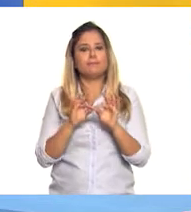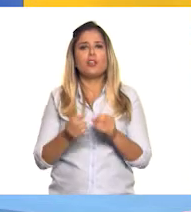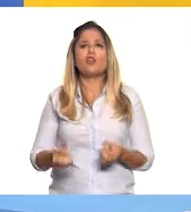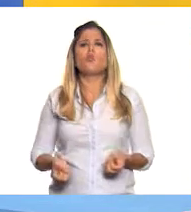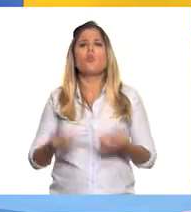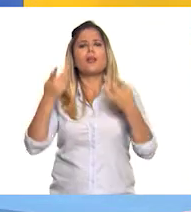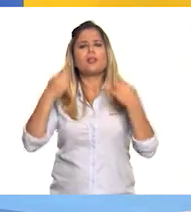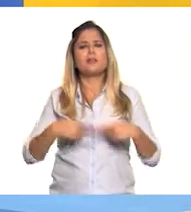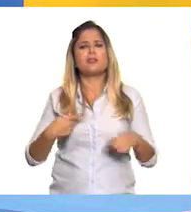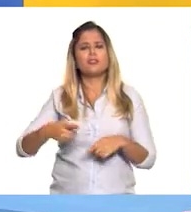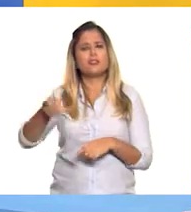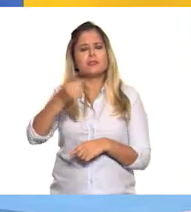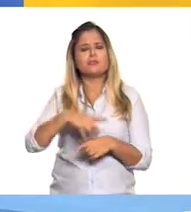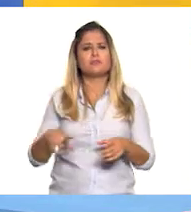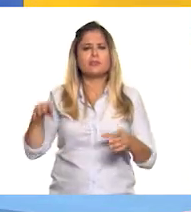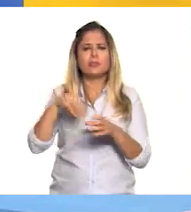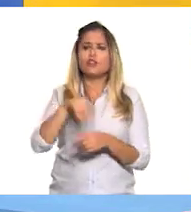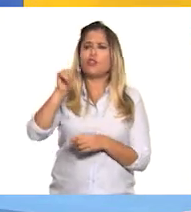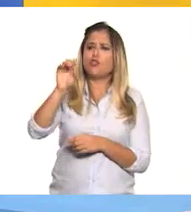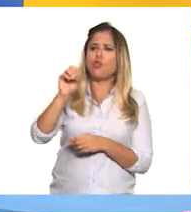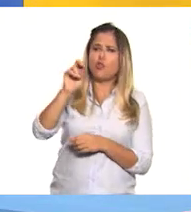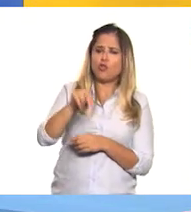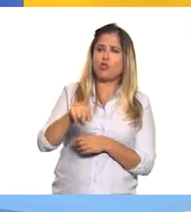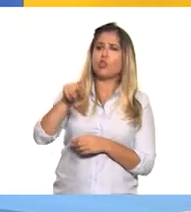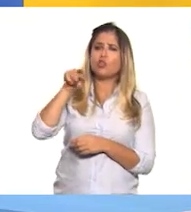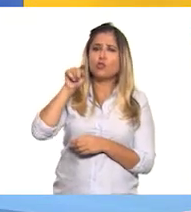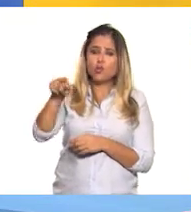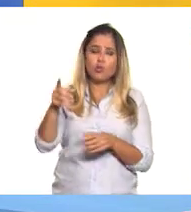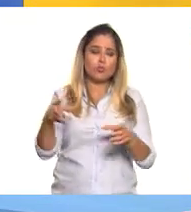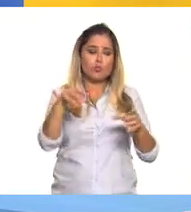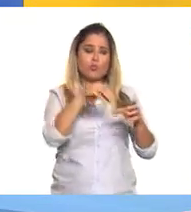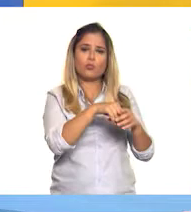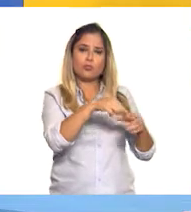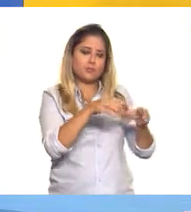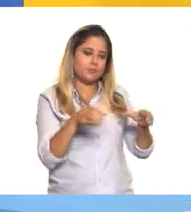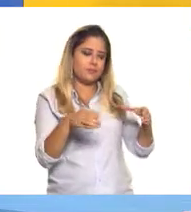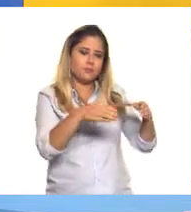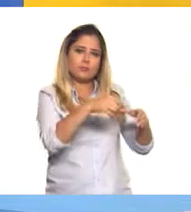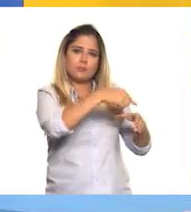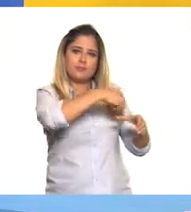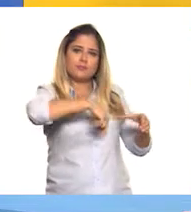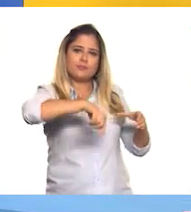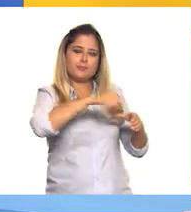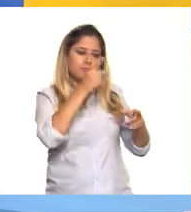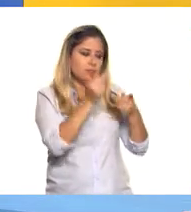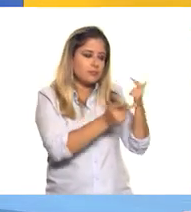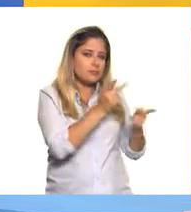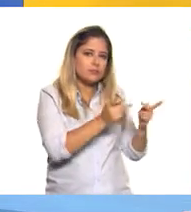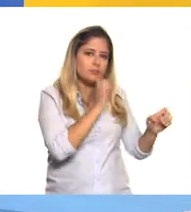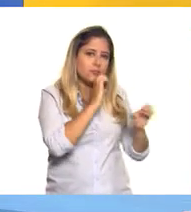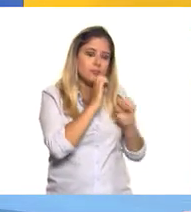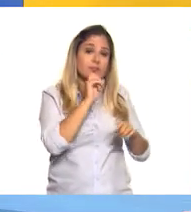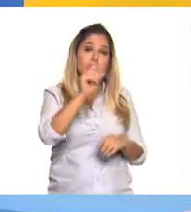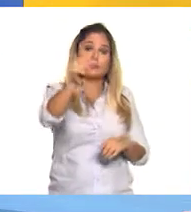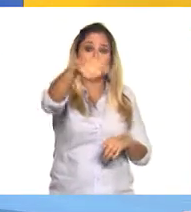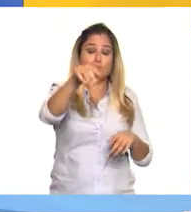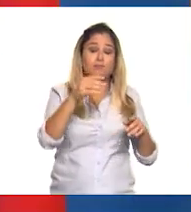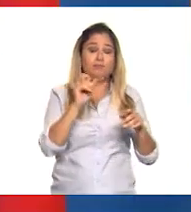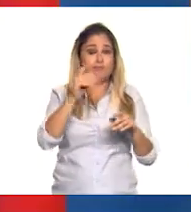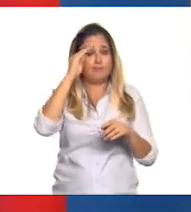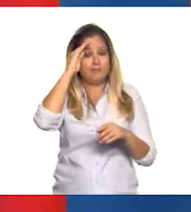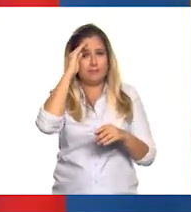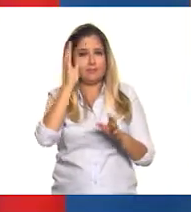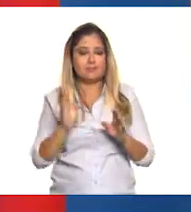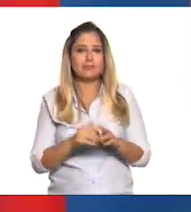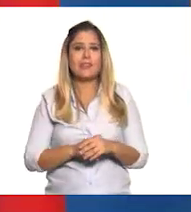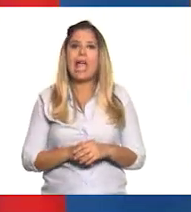¿Cuántas personas incluirán Ton y tú en su muestra? Niños y niñas, también definan este punto, es muy importante.